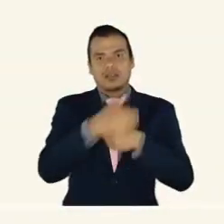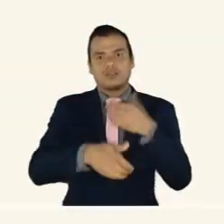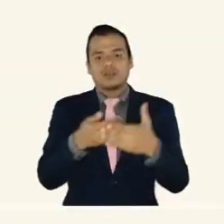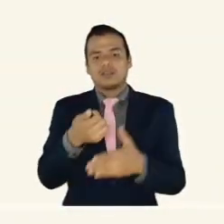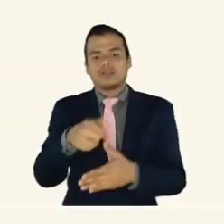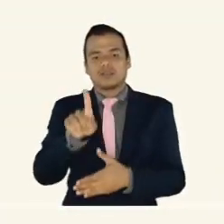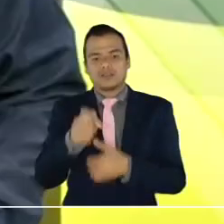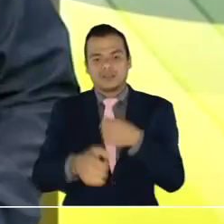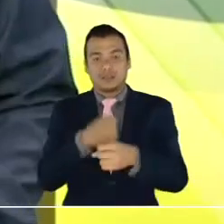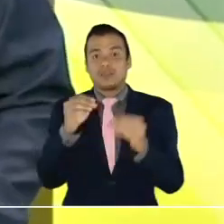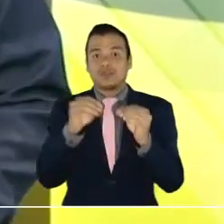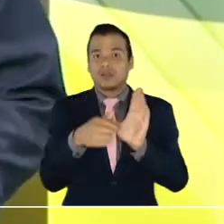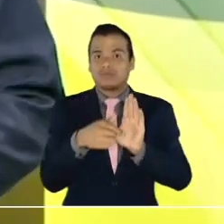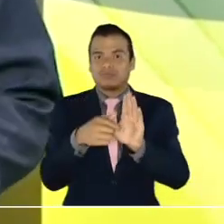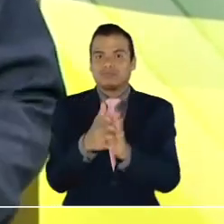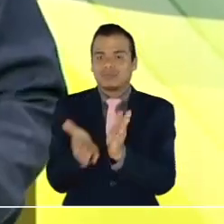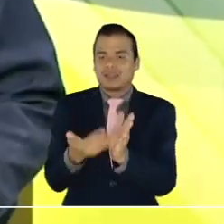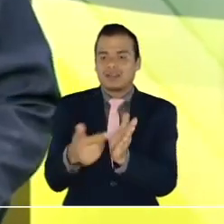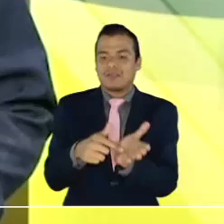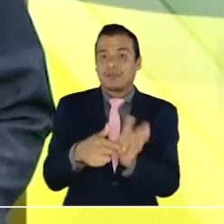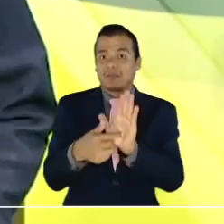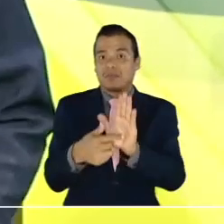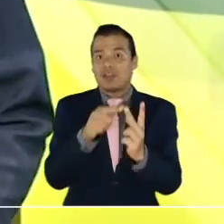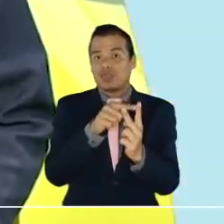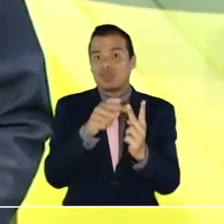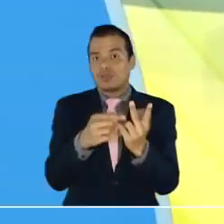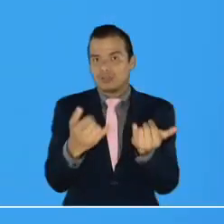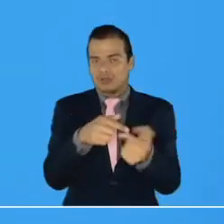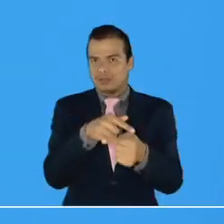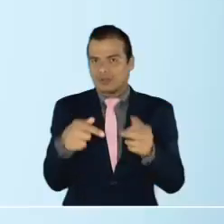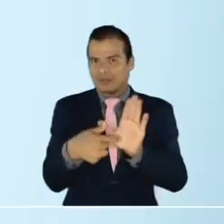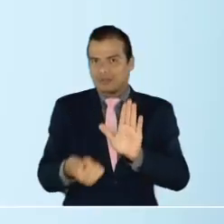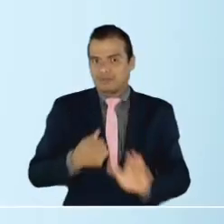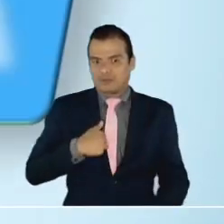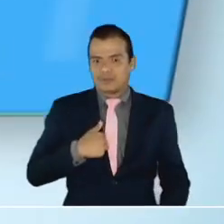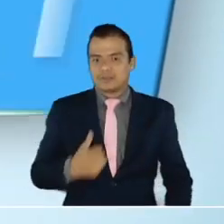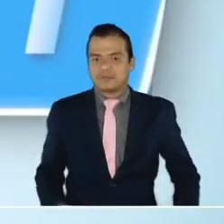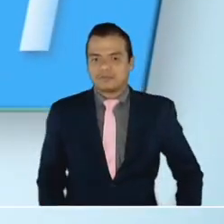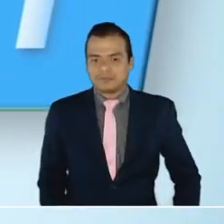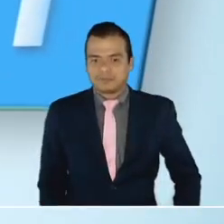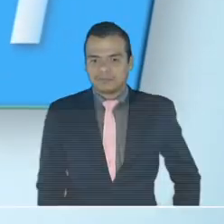nos sugiere 2 autores que nos ponen a pensar sobre el mundo contemporáneo.